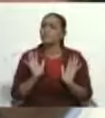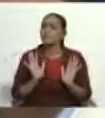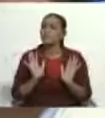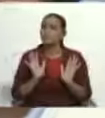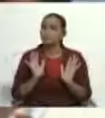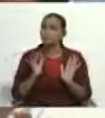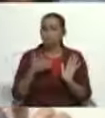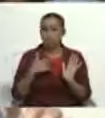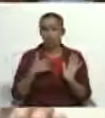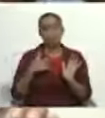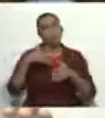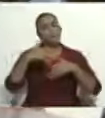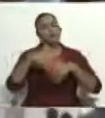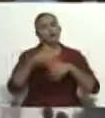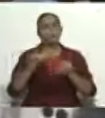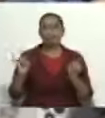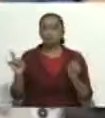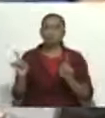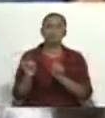el camino.